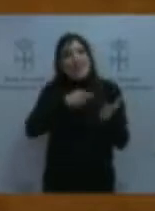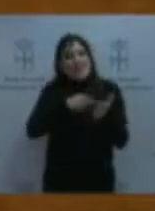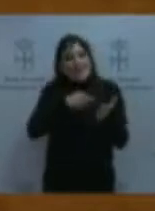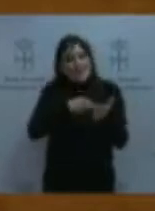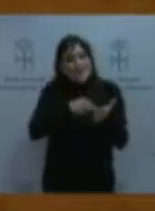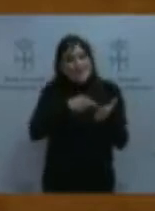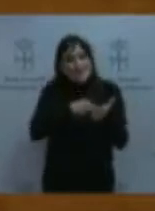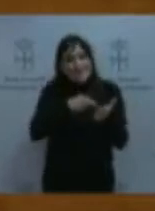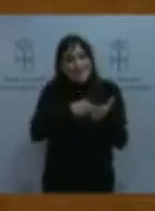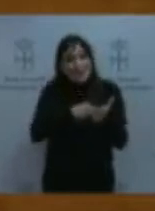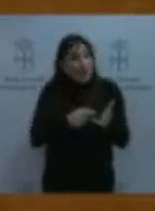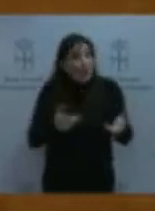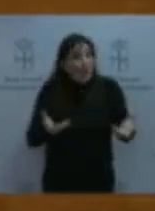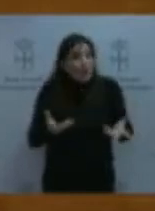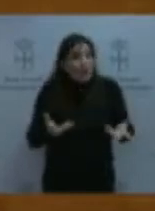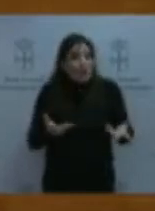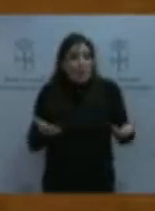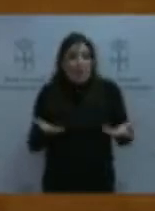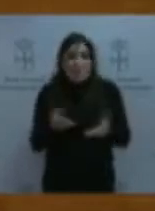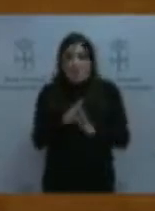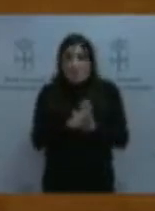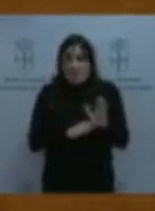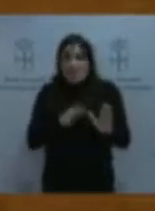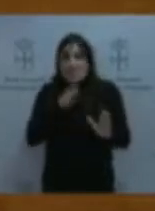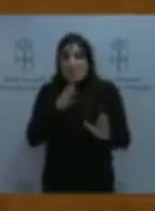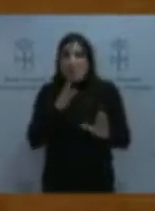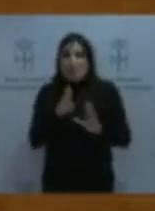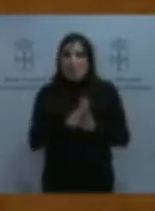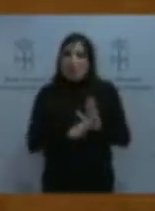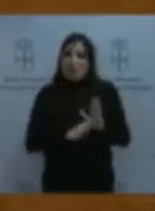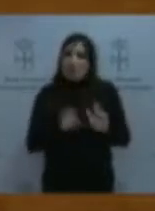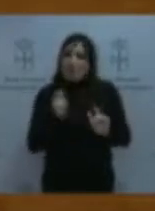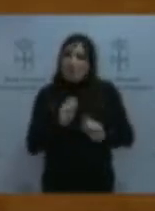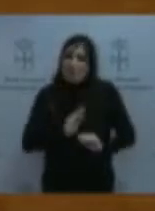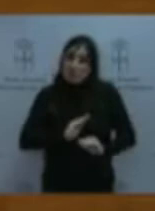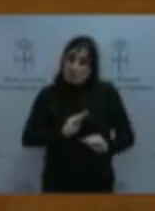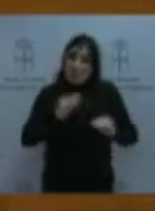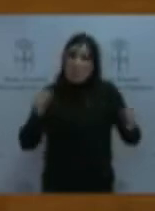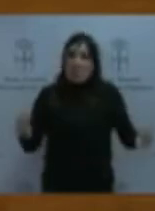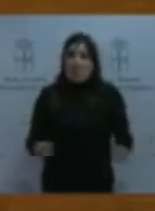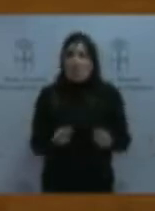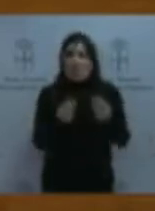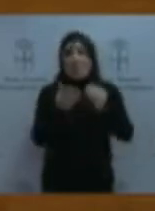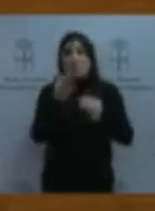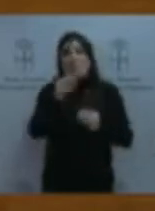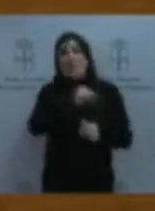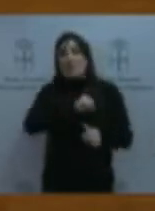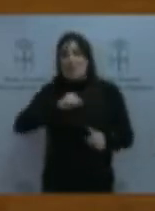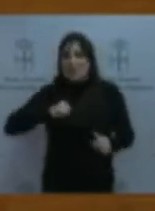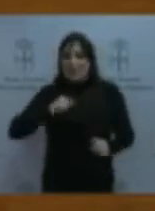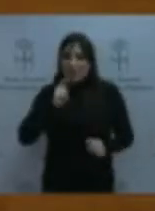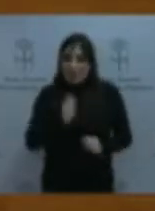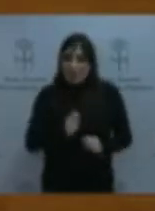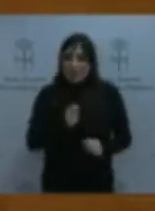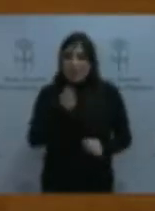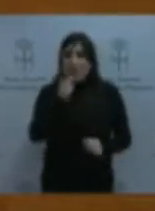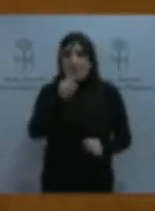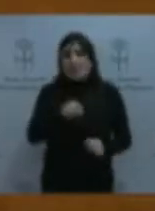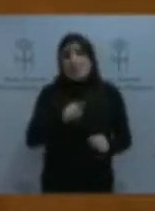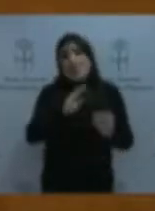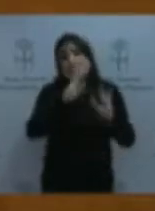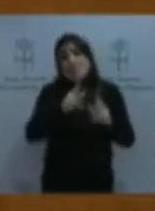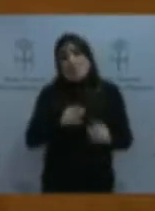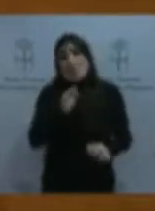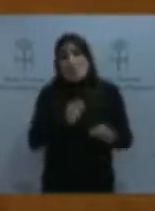mejorar las condiciones profesionales, reforzar la independencia judicial, modernizar la Administración de Justicia o racionalizar la planta judicial,